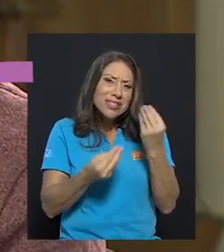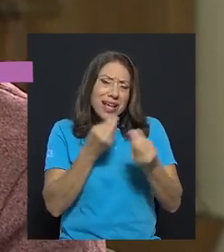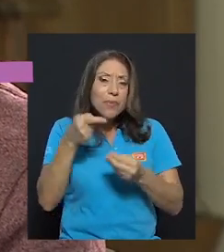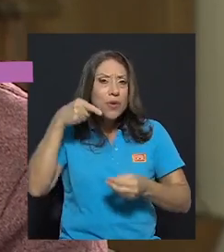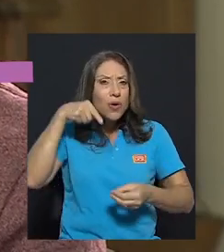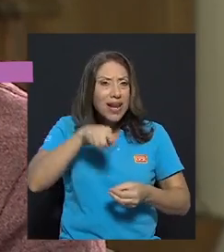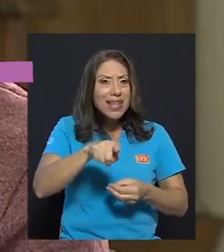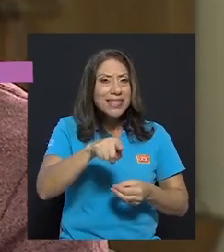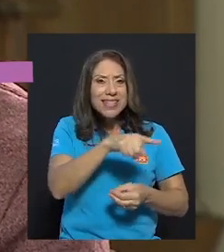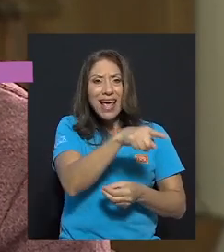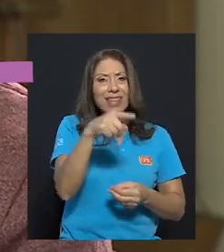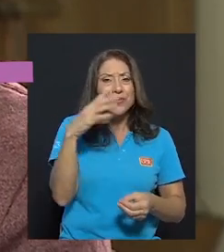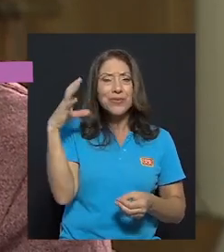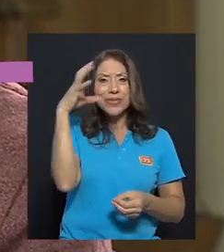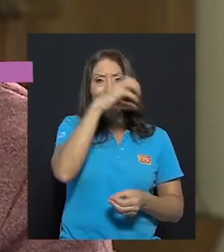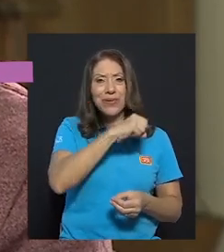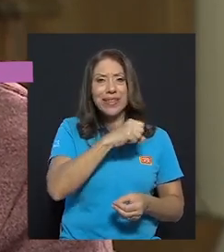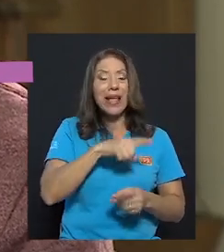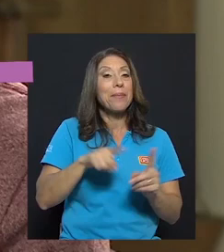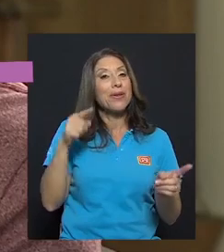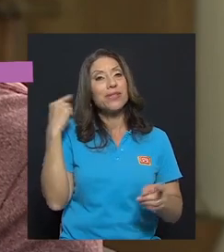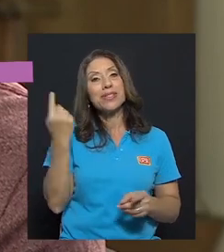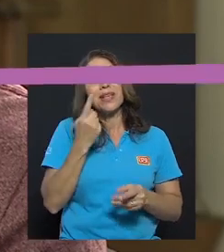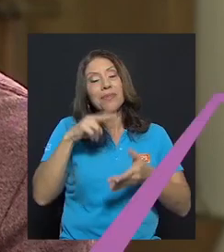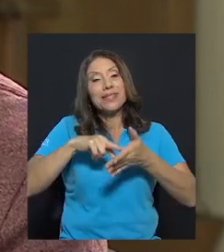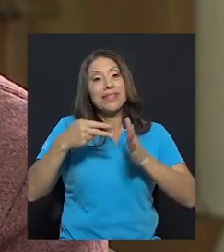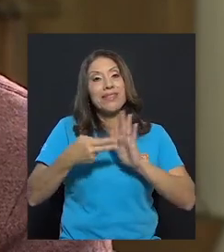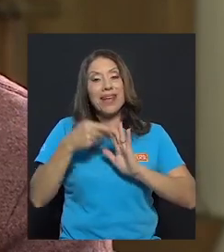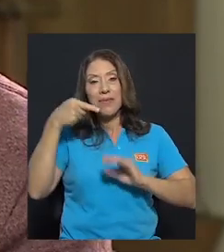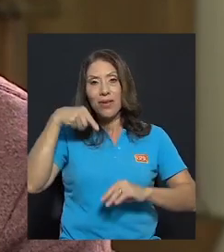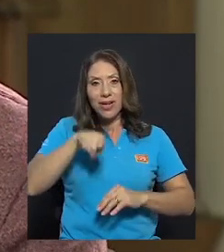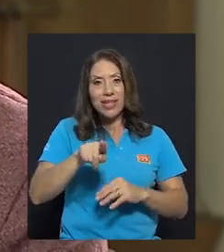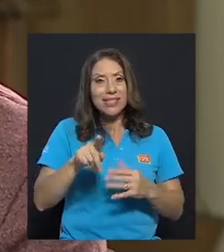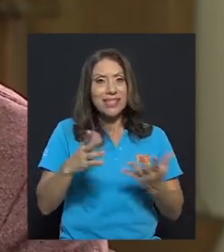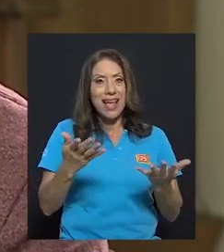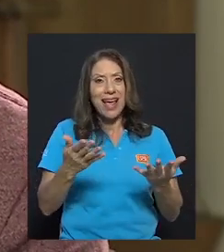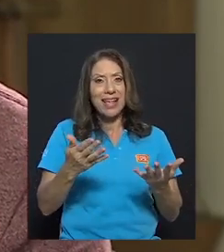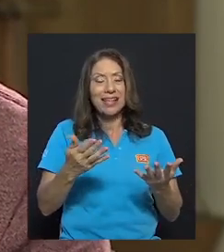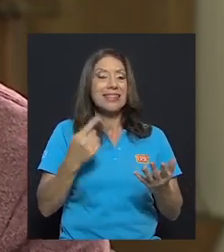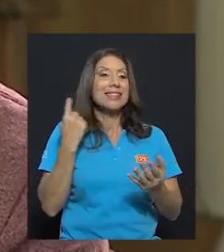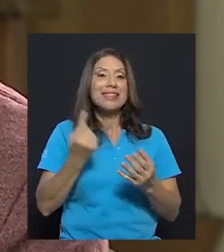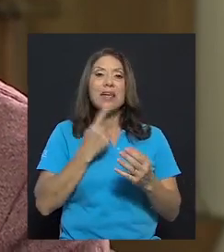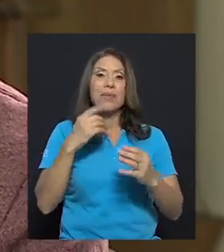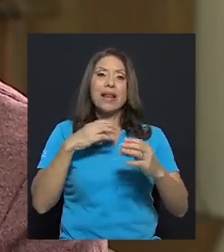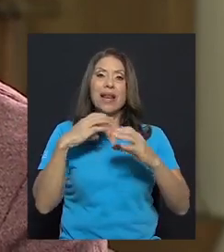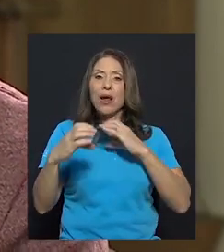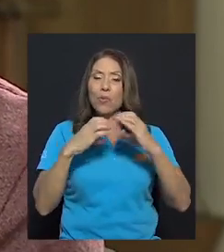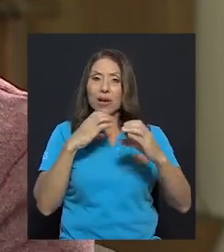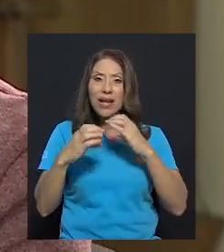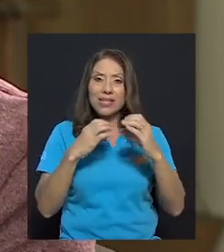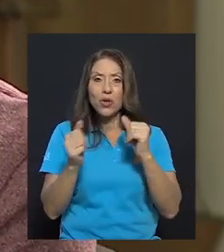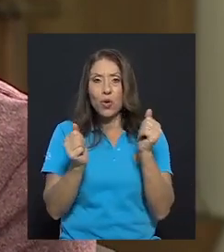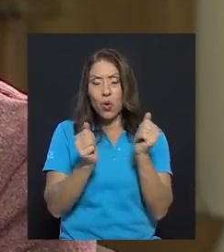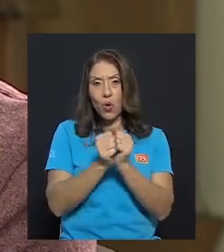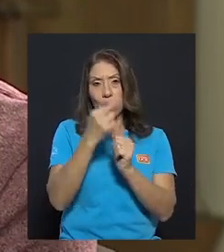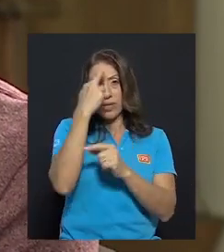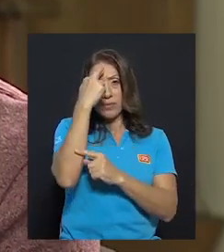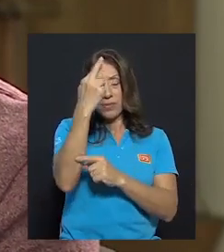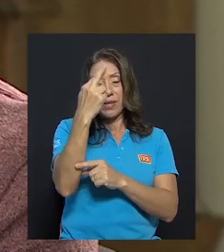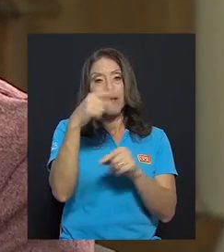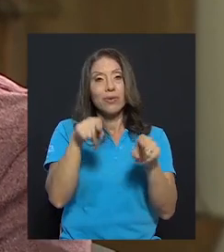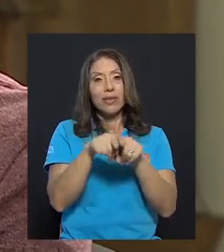vamos a recaer a la violencia. Siempre para mí el componente crítico va a ser la comunicación bajo un enfoque de respeto y por supuesto